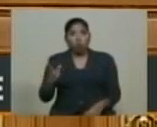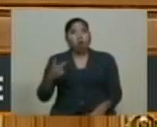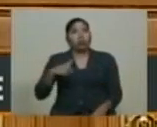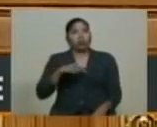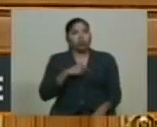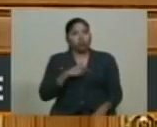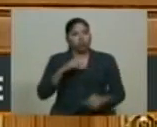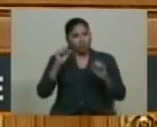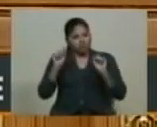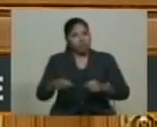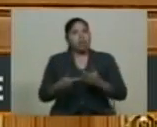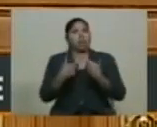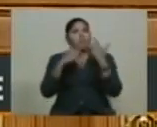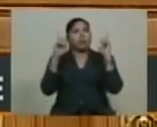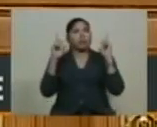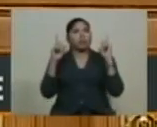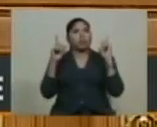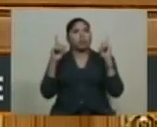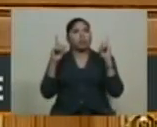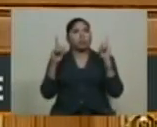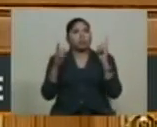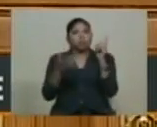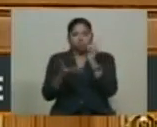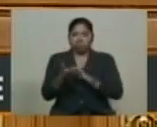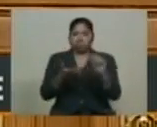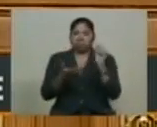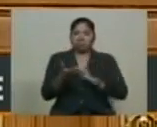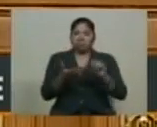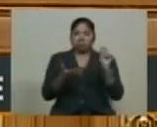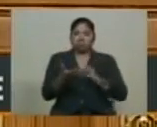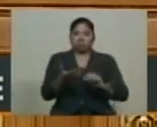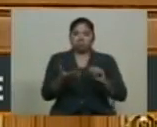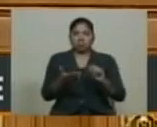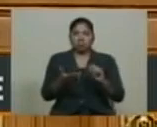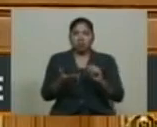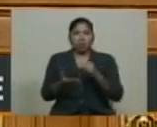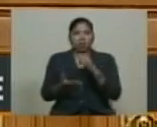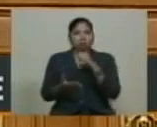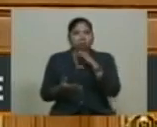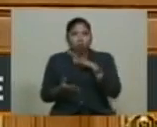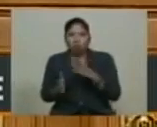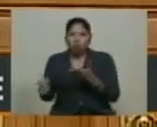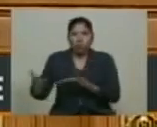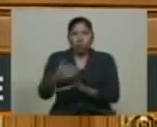somos libres y escribimos desde un país libre. Muchas gracias.